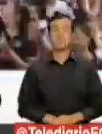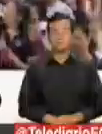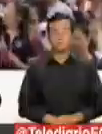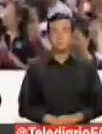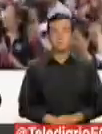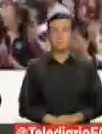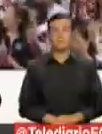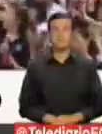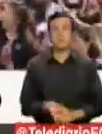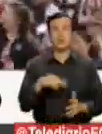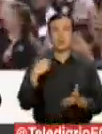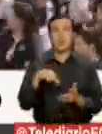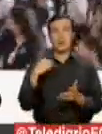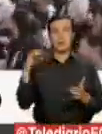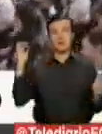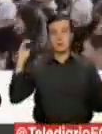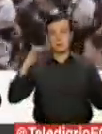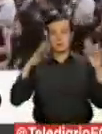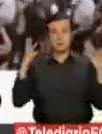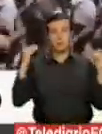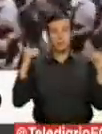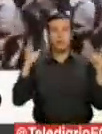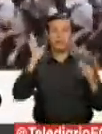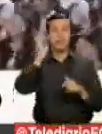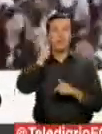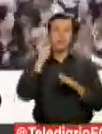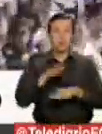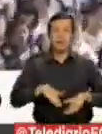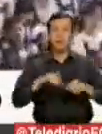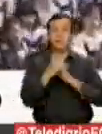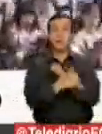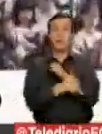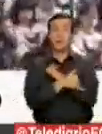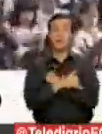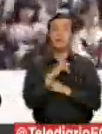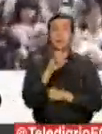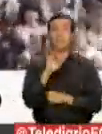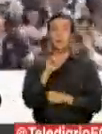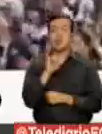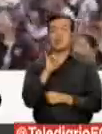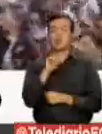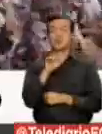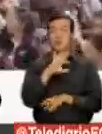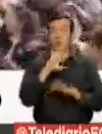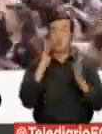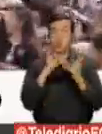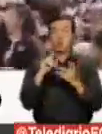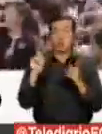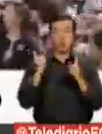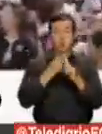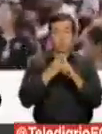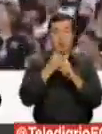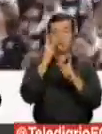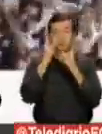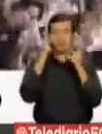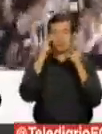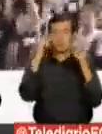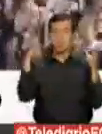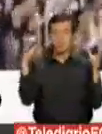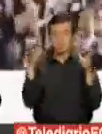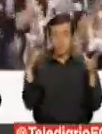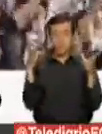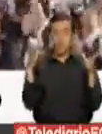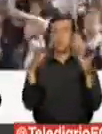Mientras que con bailes y concentraciones, cientos de mujeres filipinas celebraron la campaña global One Billion Rising, que lucha contra